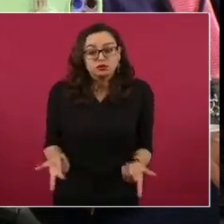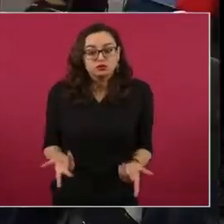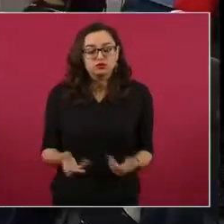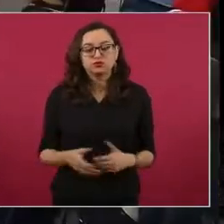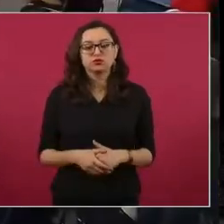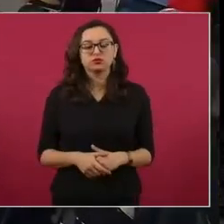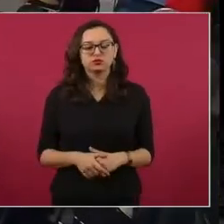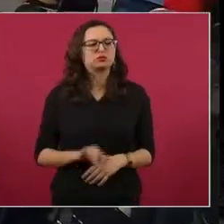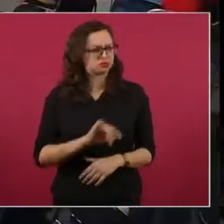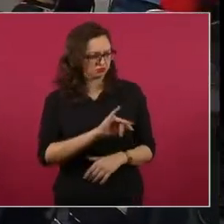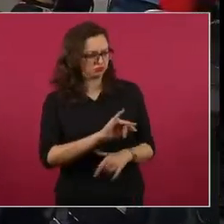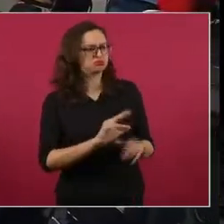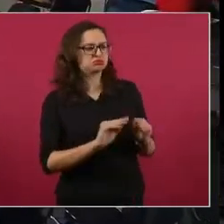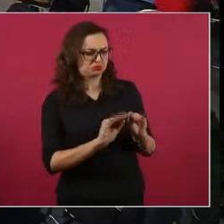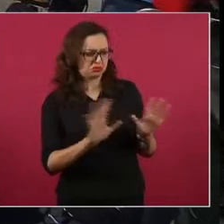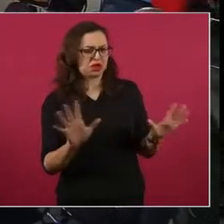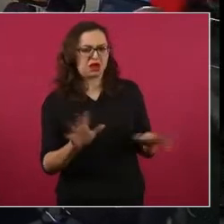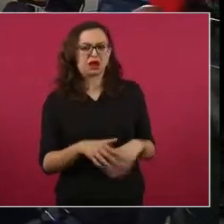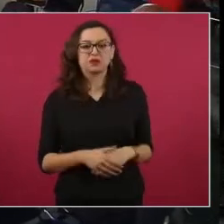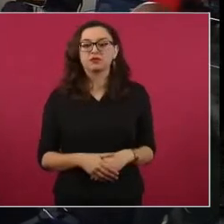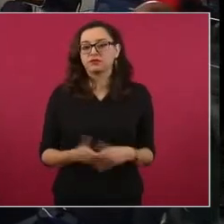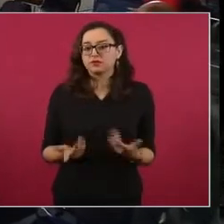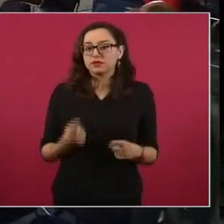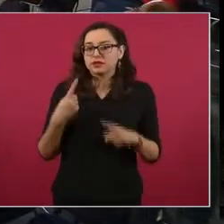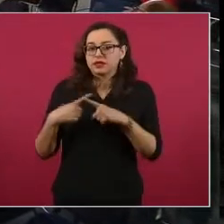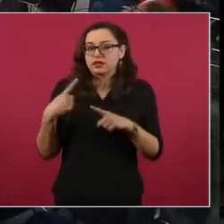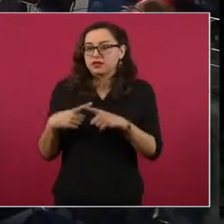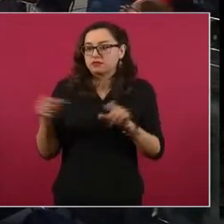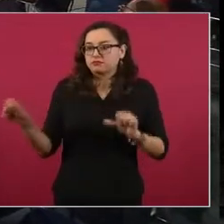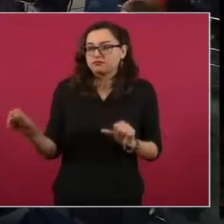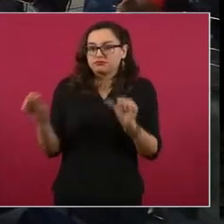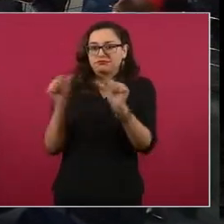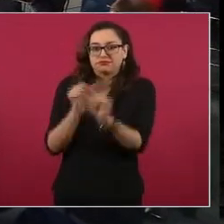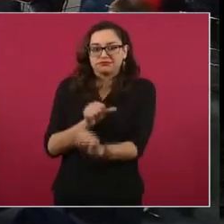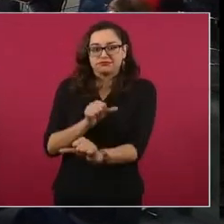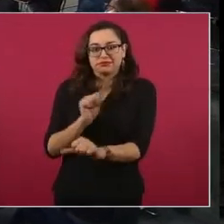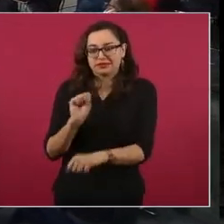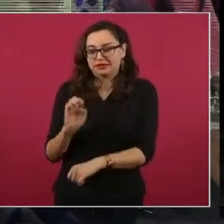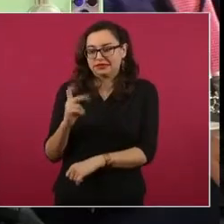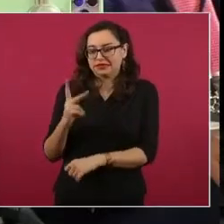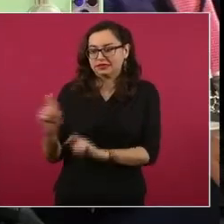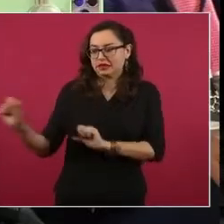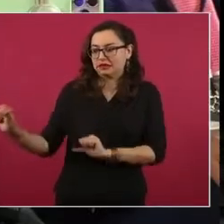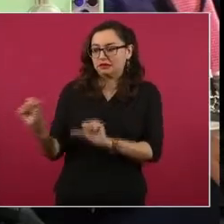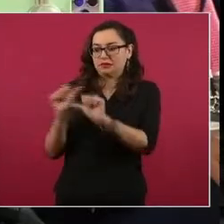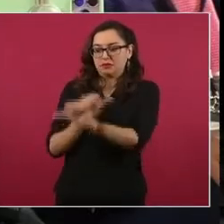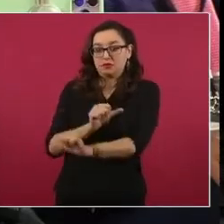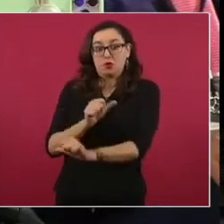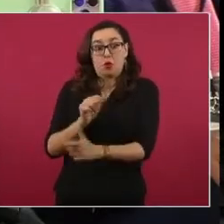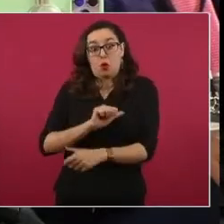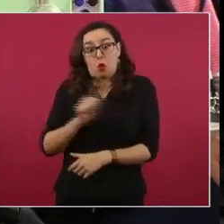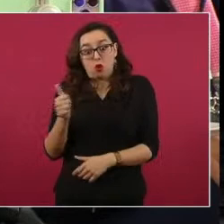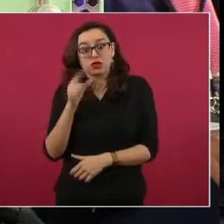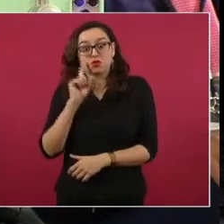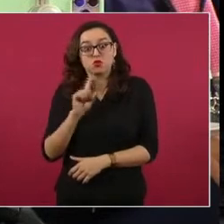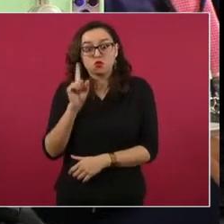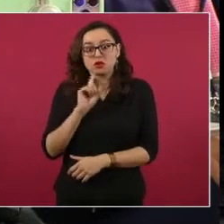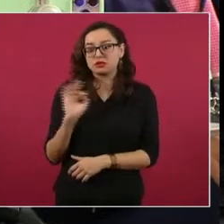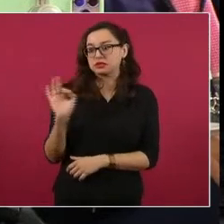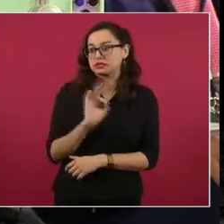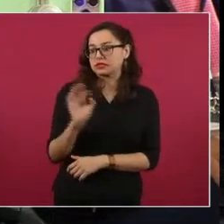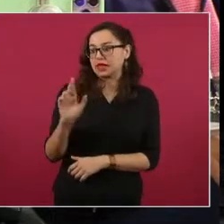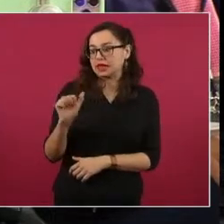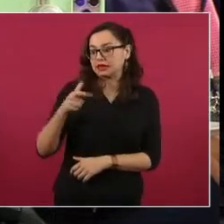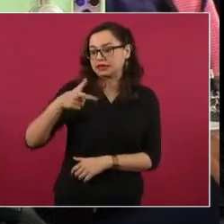presidente dijo y por supuesto quien podría cubrir este lugar éste raquel souza o qué mujer podría por ejemplo en este caso